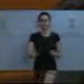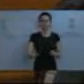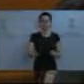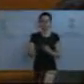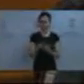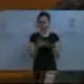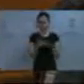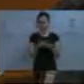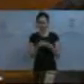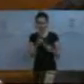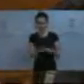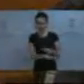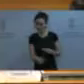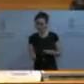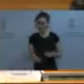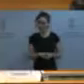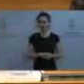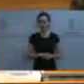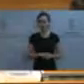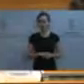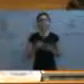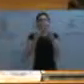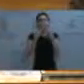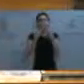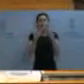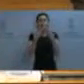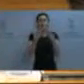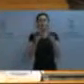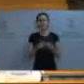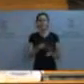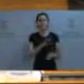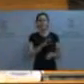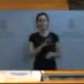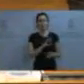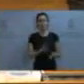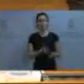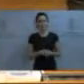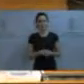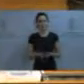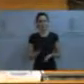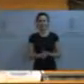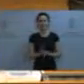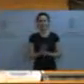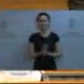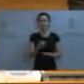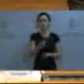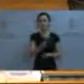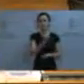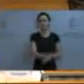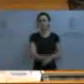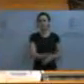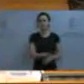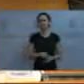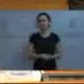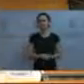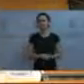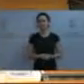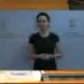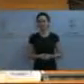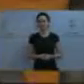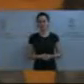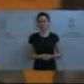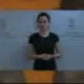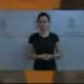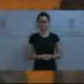de los usuarios? Gracias, señoría. De nuevo, señor consejero, tiene la palabra.